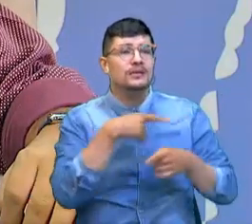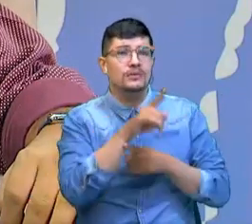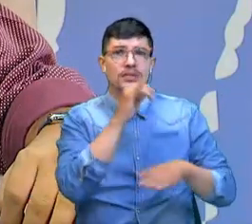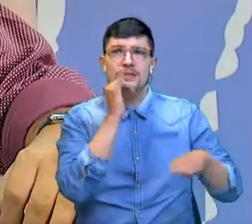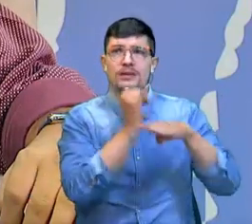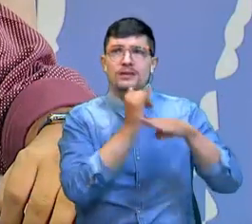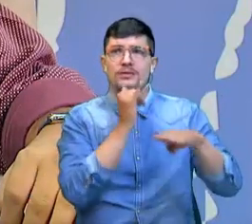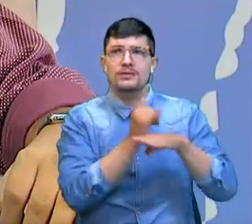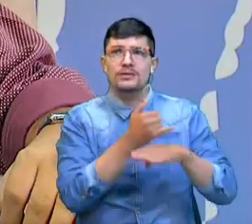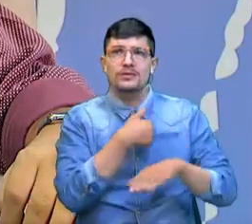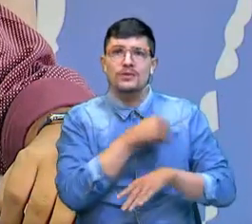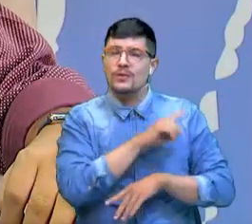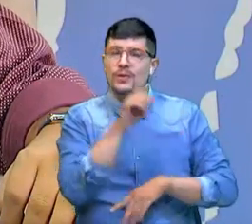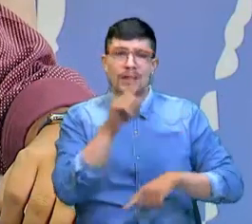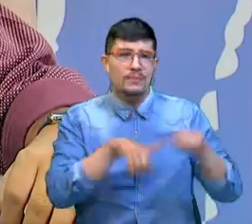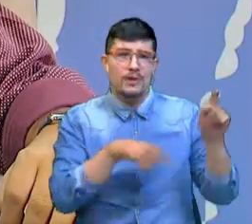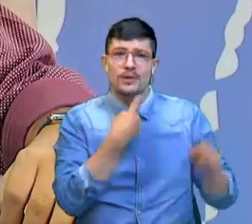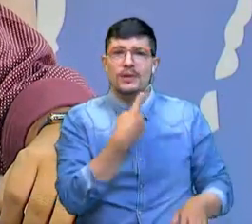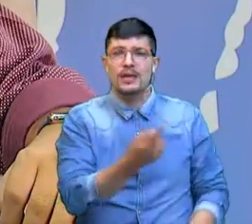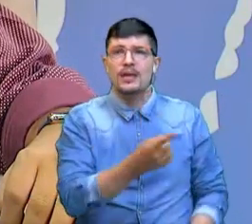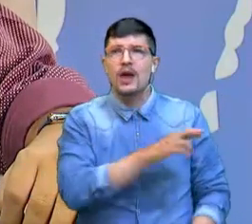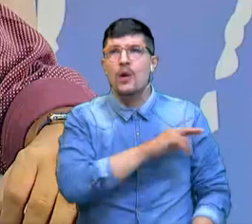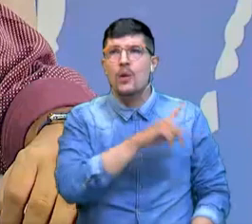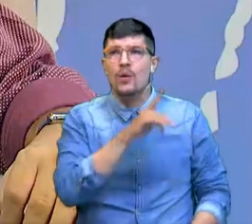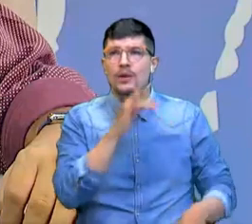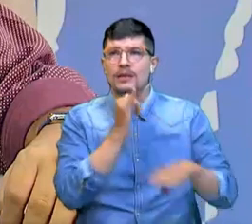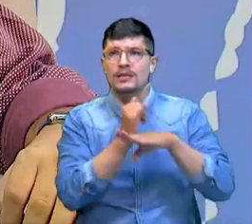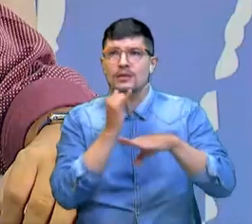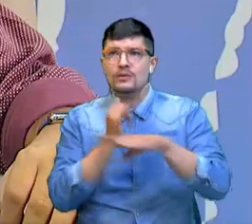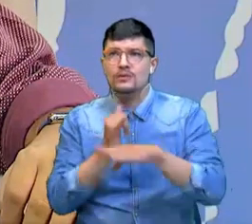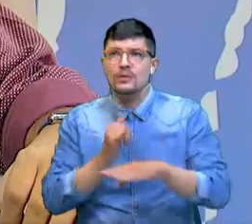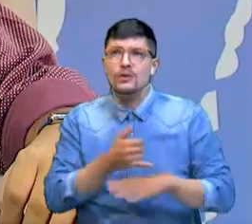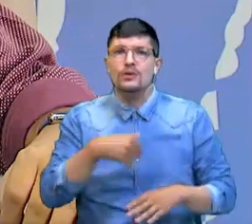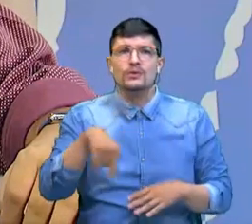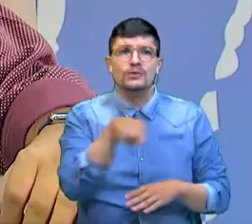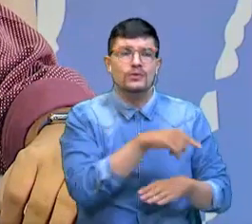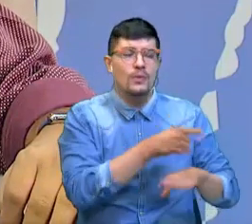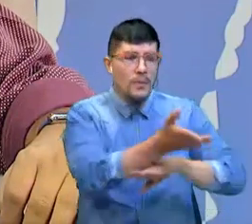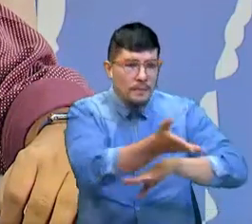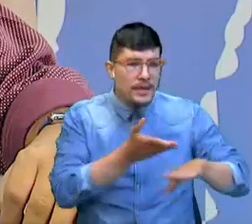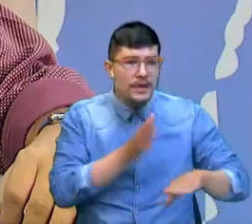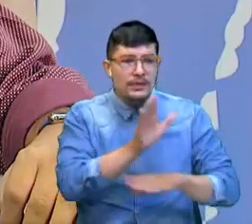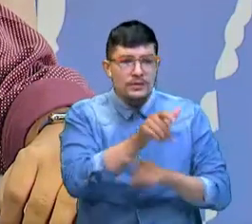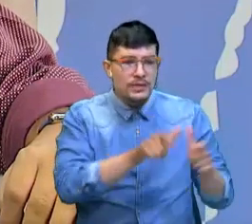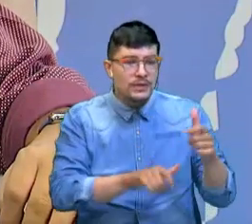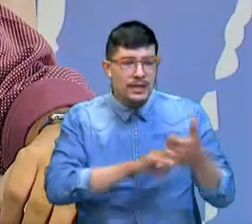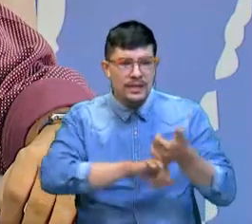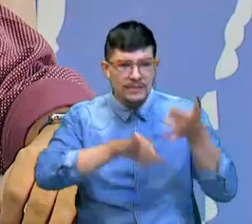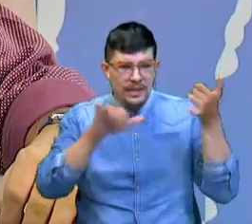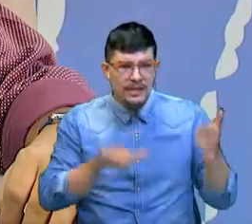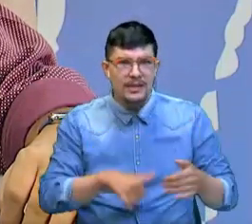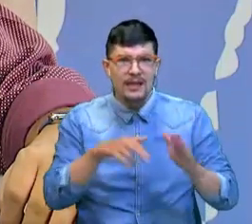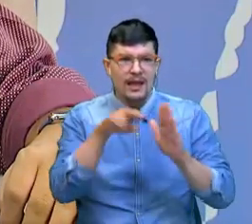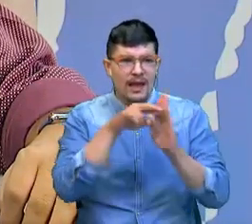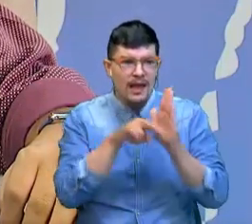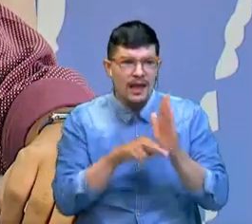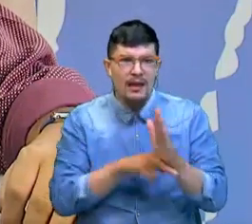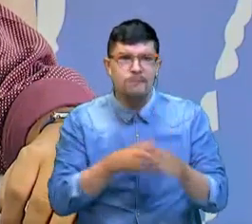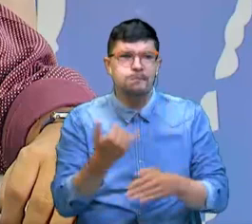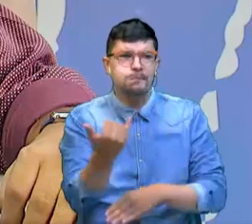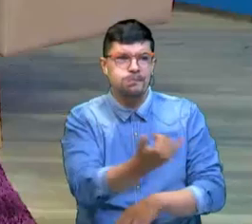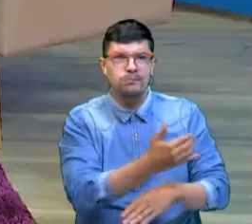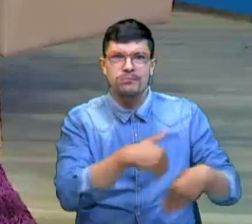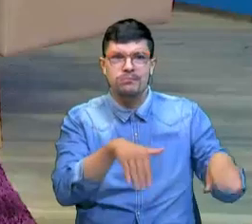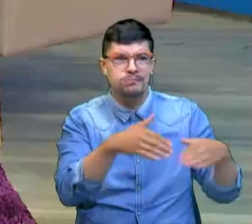la puedo mencionar, y otras están exigiéndole a los independientes una serie de requisitos que no